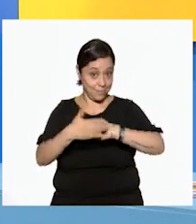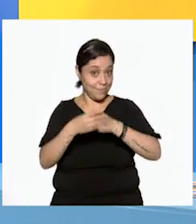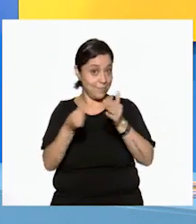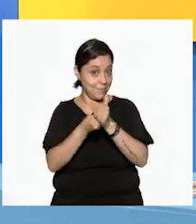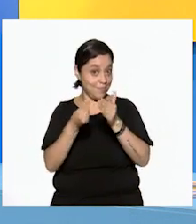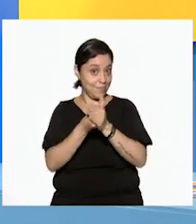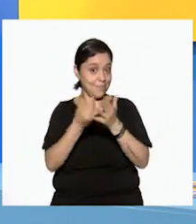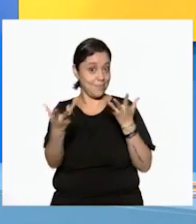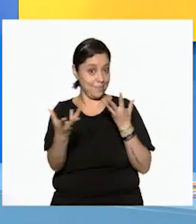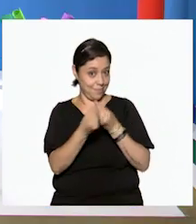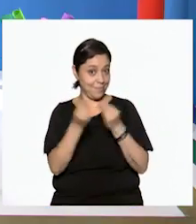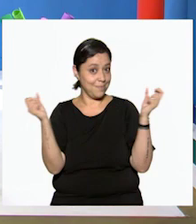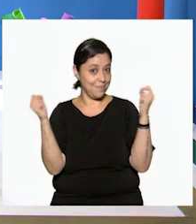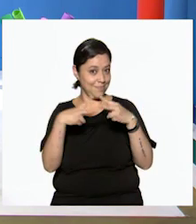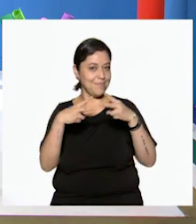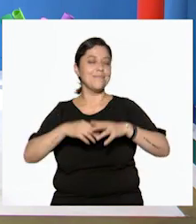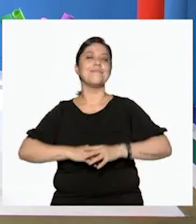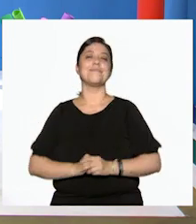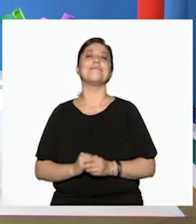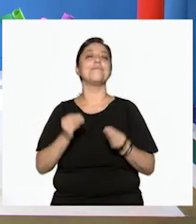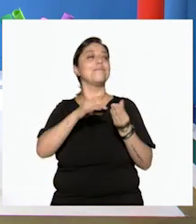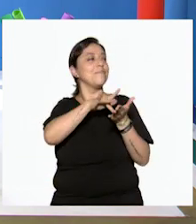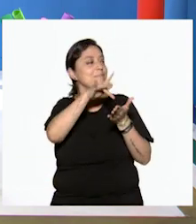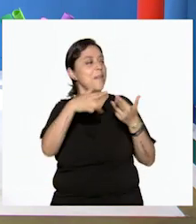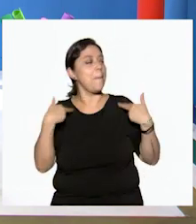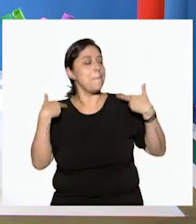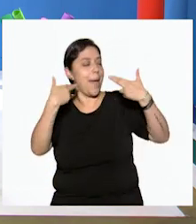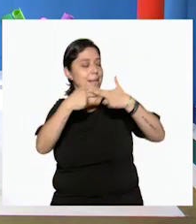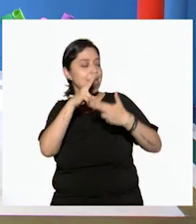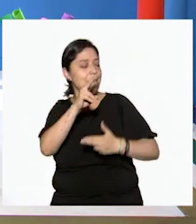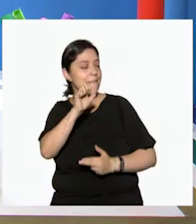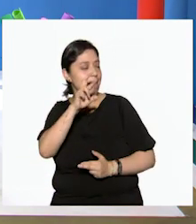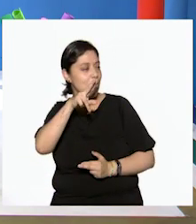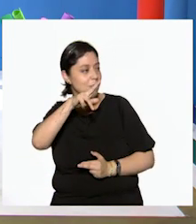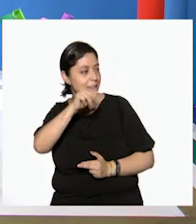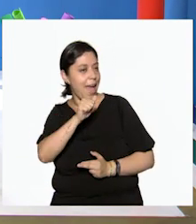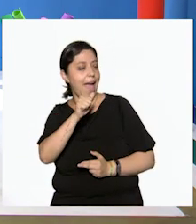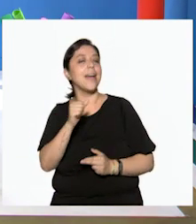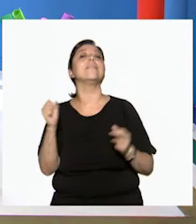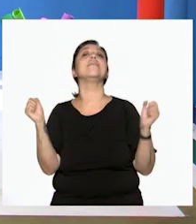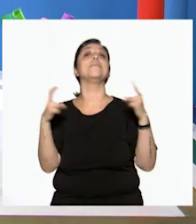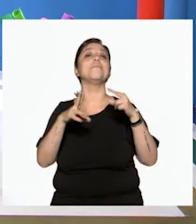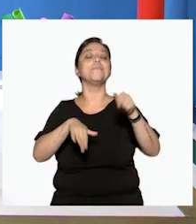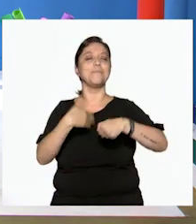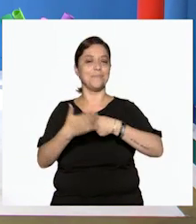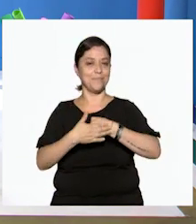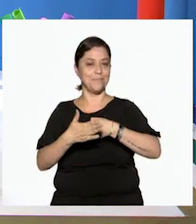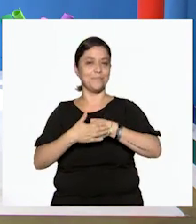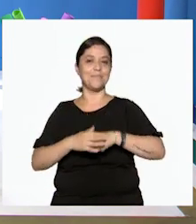clase. ¡Hasta pronto! Muchísimas gracias a ti, maestra Verónica Hernández, y nos vemos pronto.